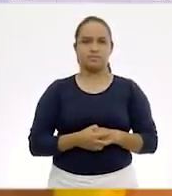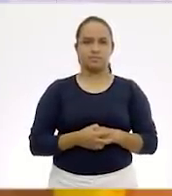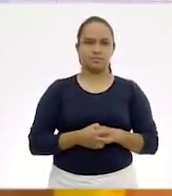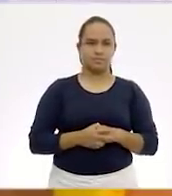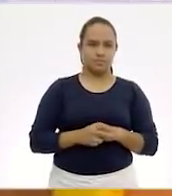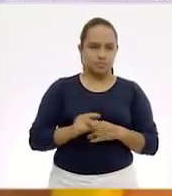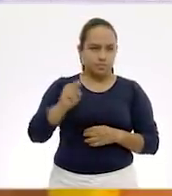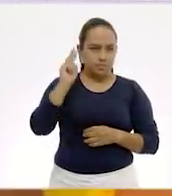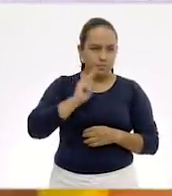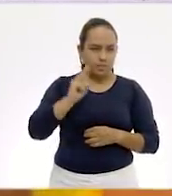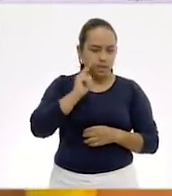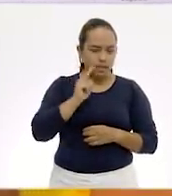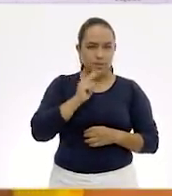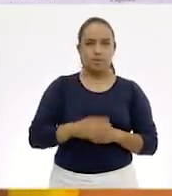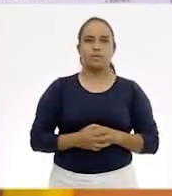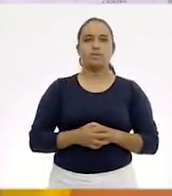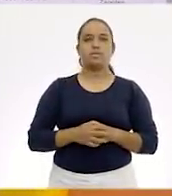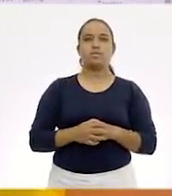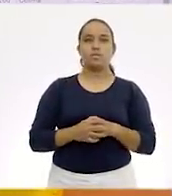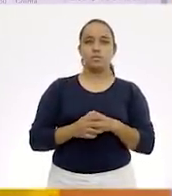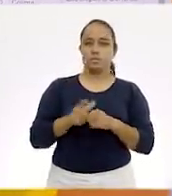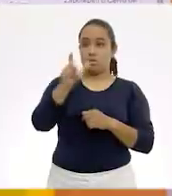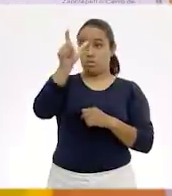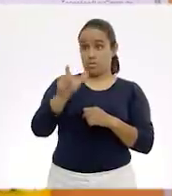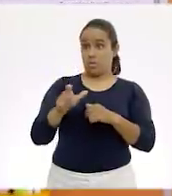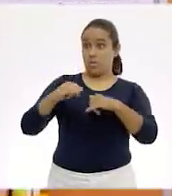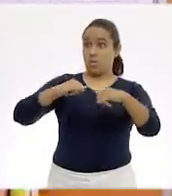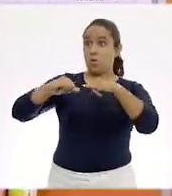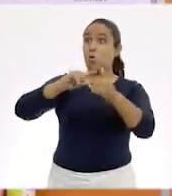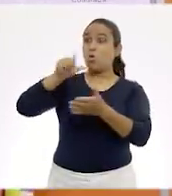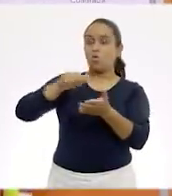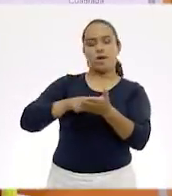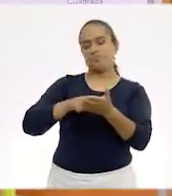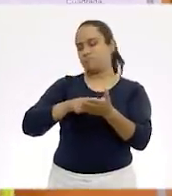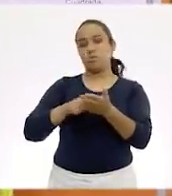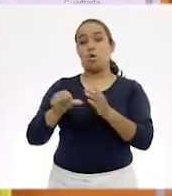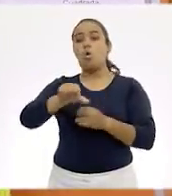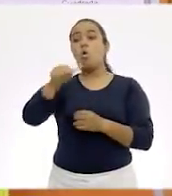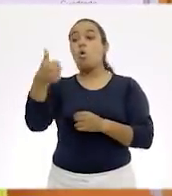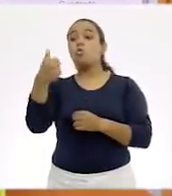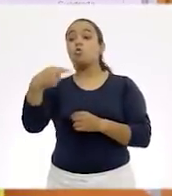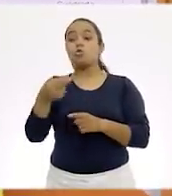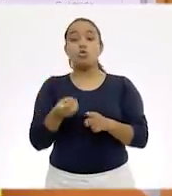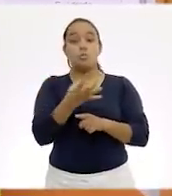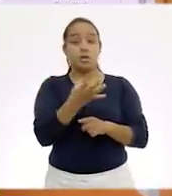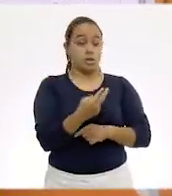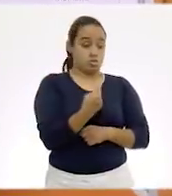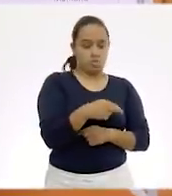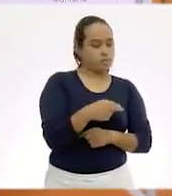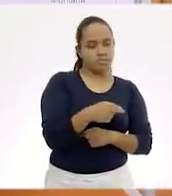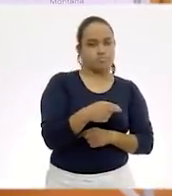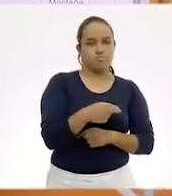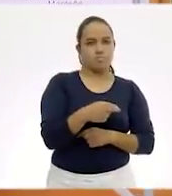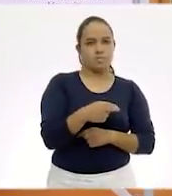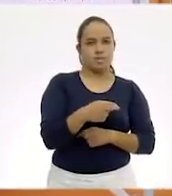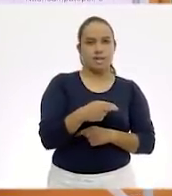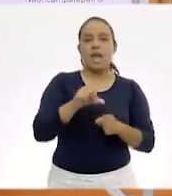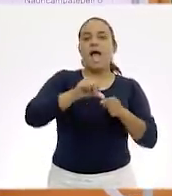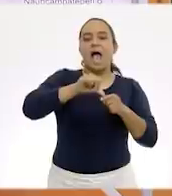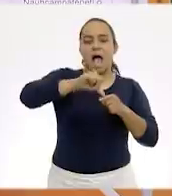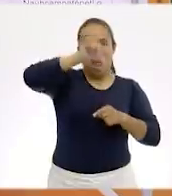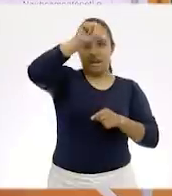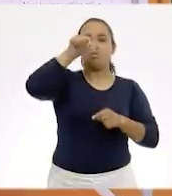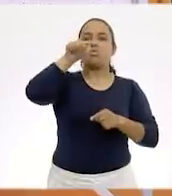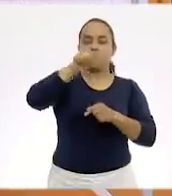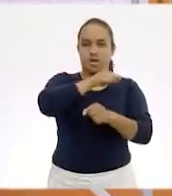ver, ¿en qué parte? ¿Localización? No creo. Tampoco. ¿Otros nombres? No. ¿El nombre? No. ¿Altura? En la